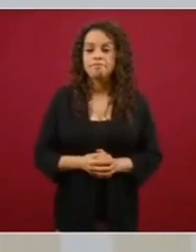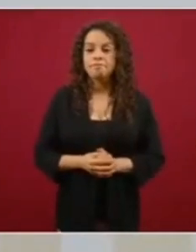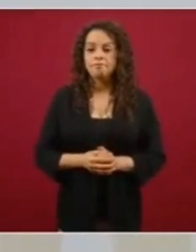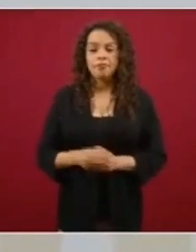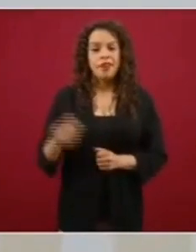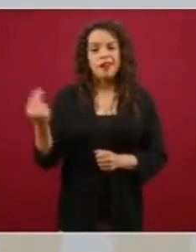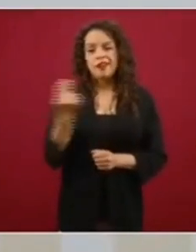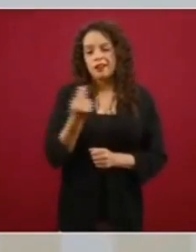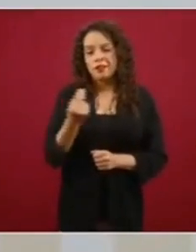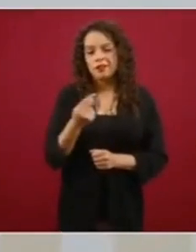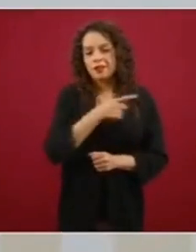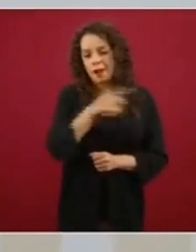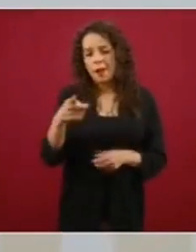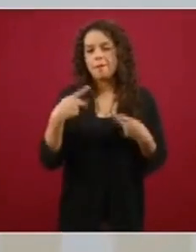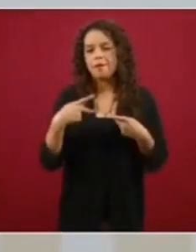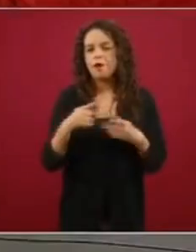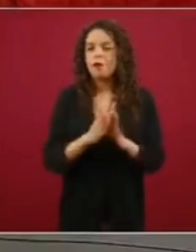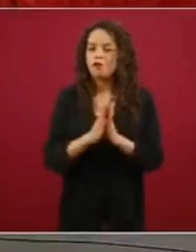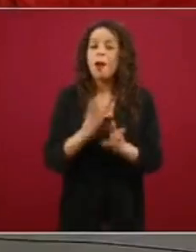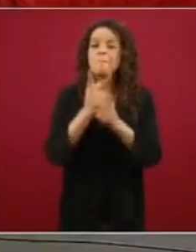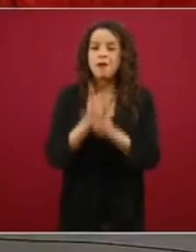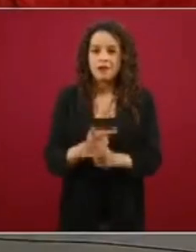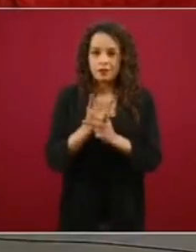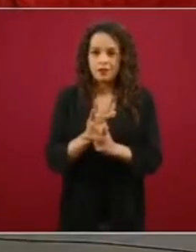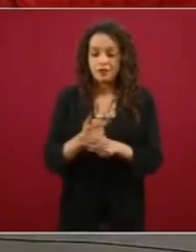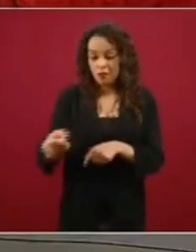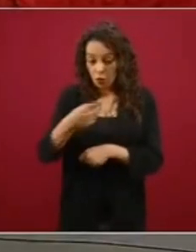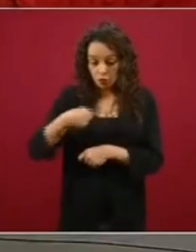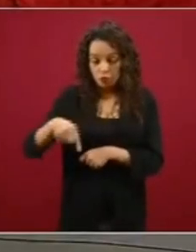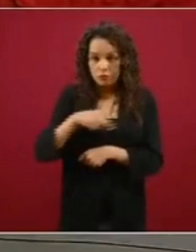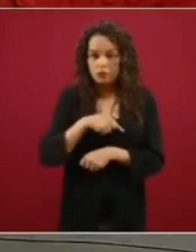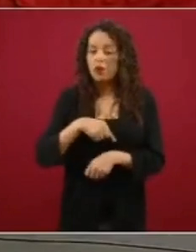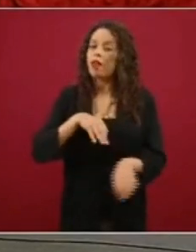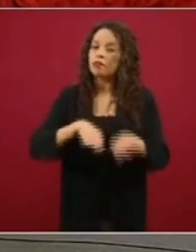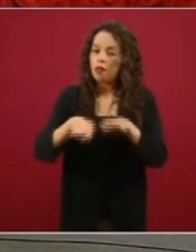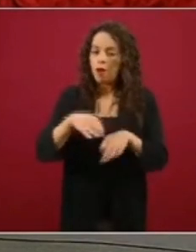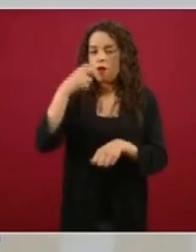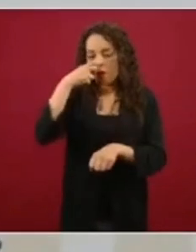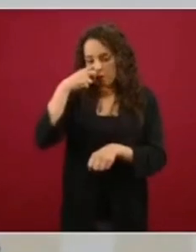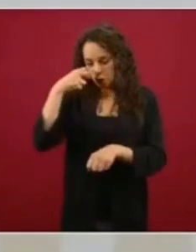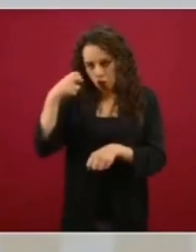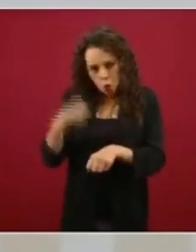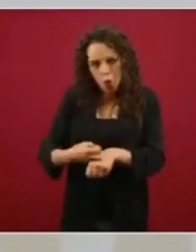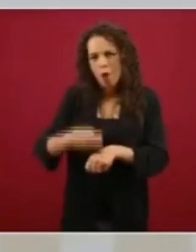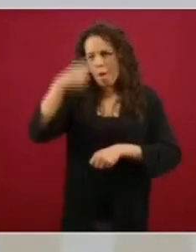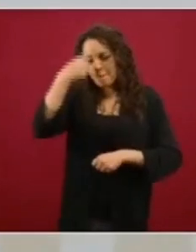a la paciencia de las personas. Estamos haciendo nuestro mayor esfuerzo por llenar